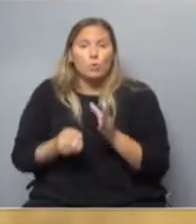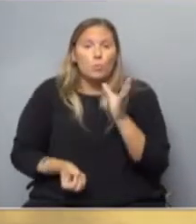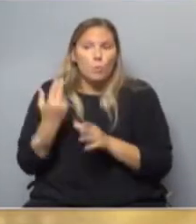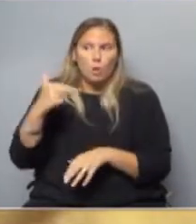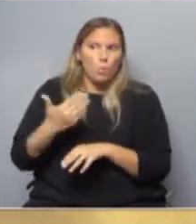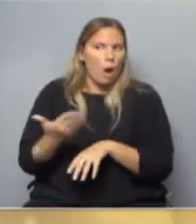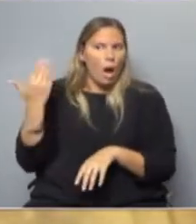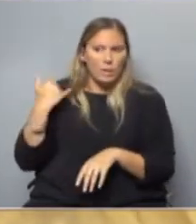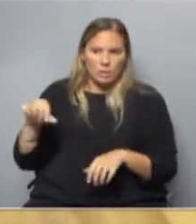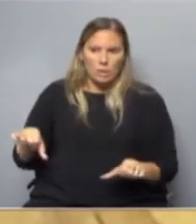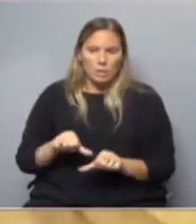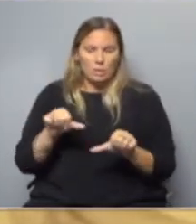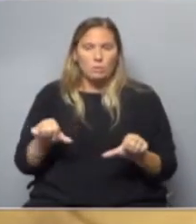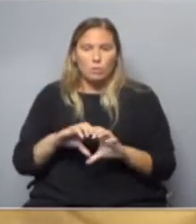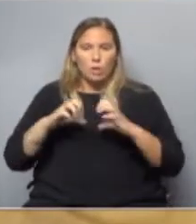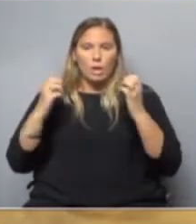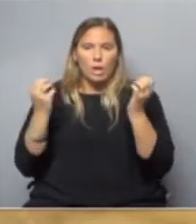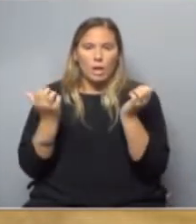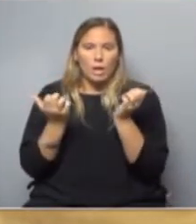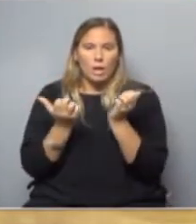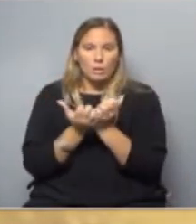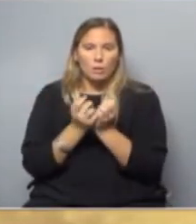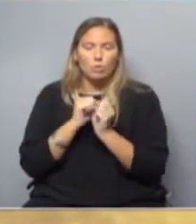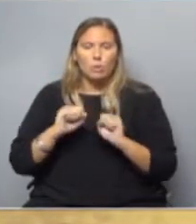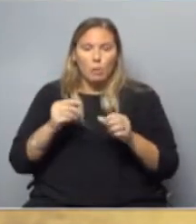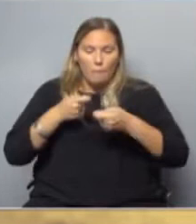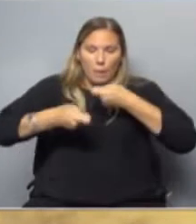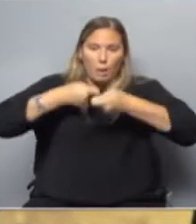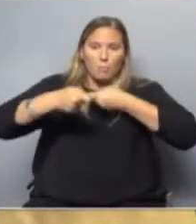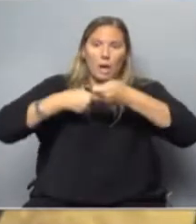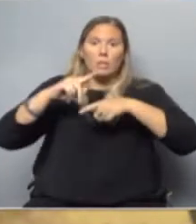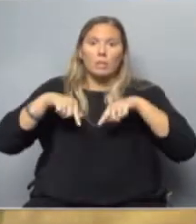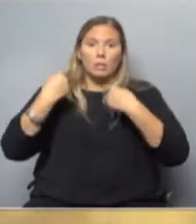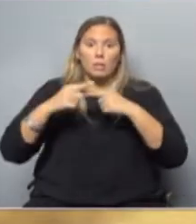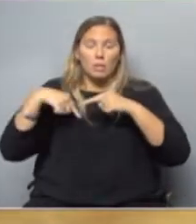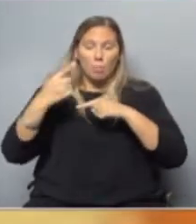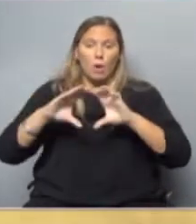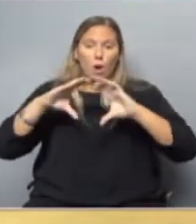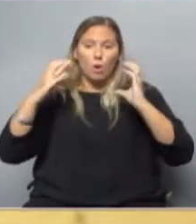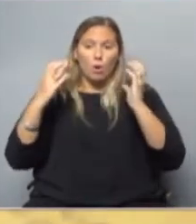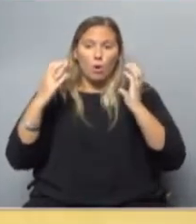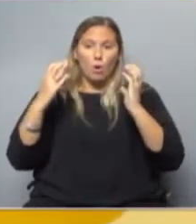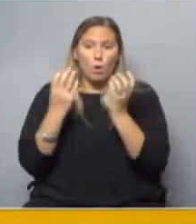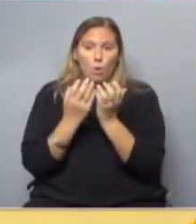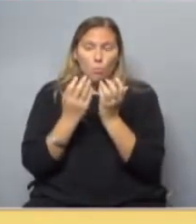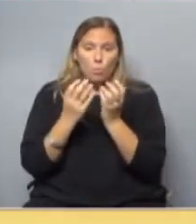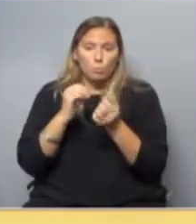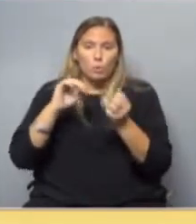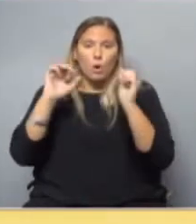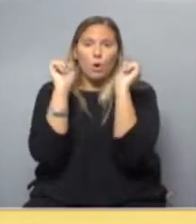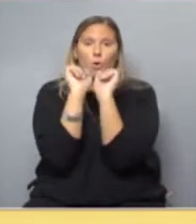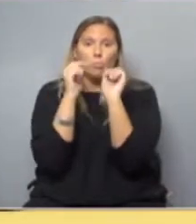hecho antes, que es un estadio completamente desmontable, que luego de la Copa del Mundo se va a desmontar de la forma